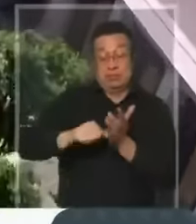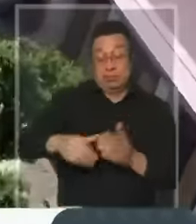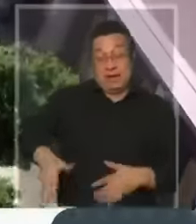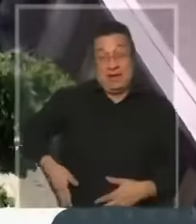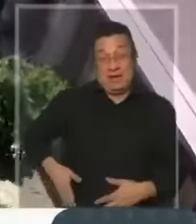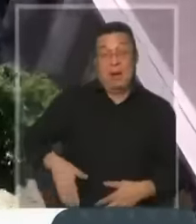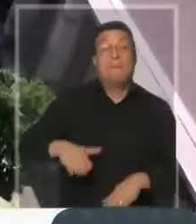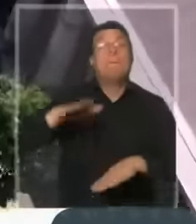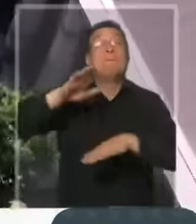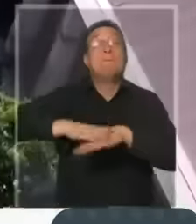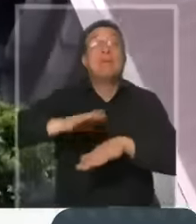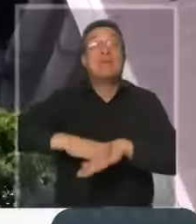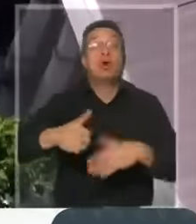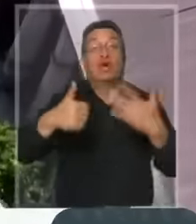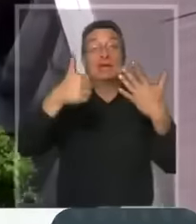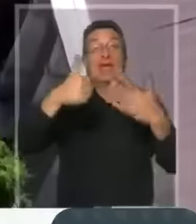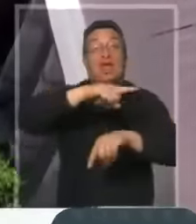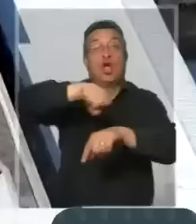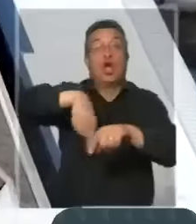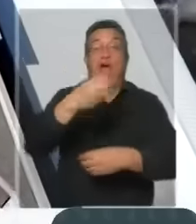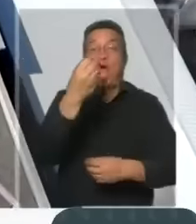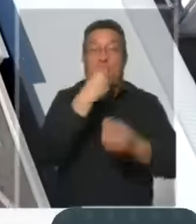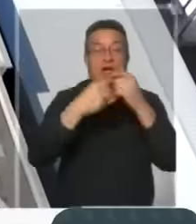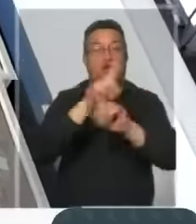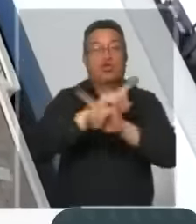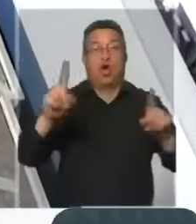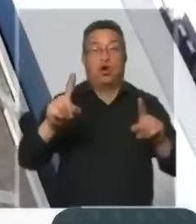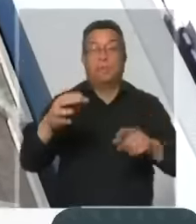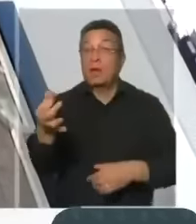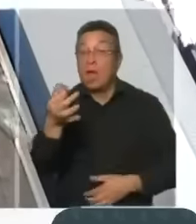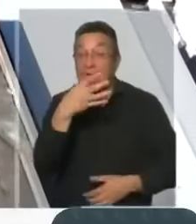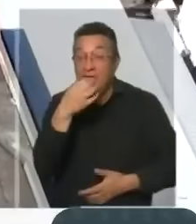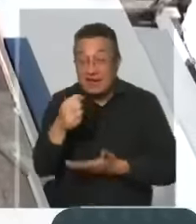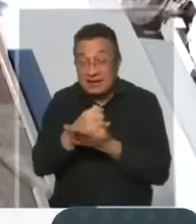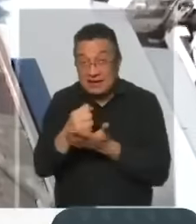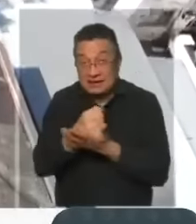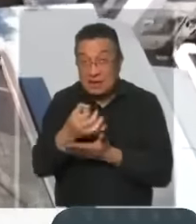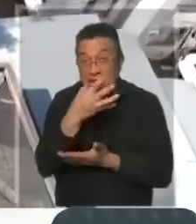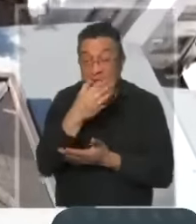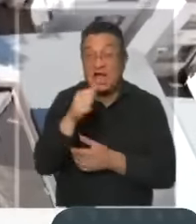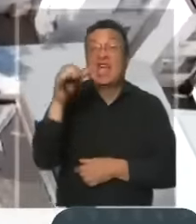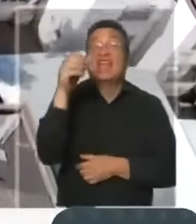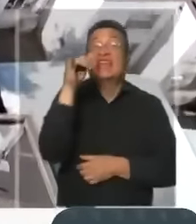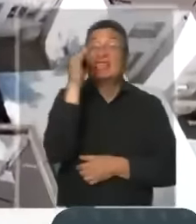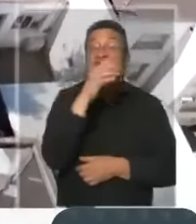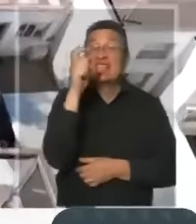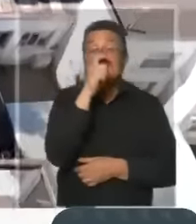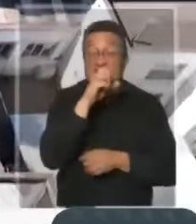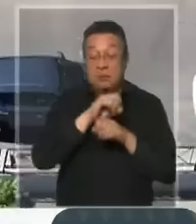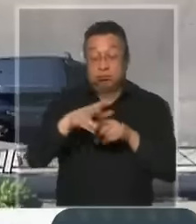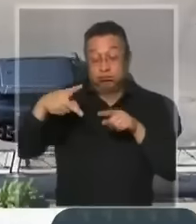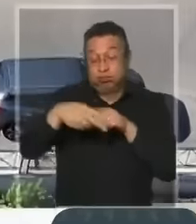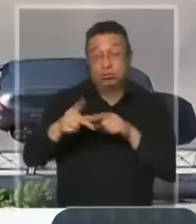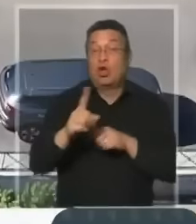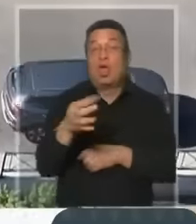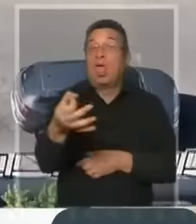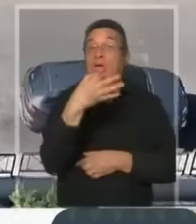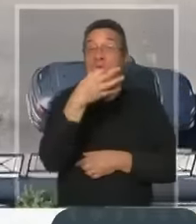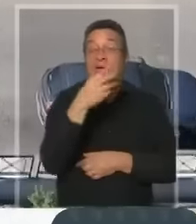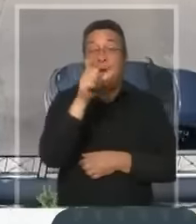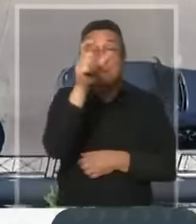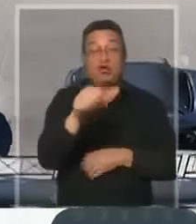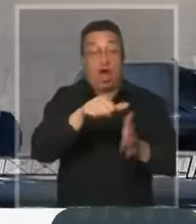exige al menos 6 horas de ayuno y que el fármaco indicado, un anticoagulante, no se puede administrar a pacientes que